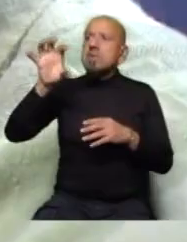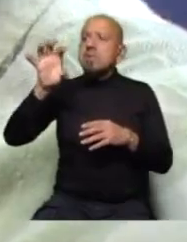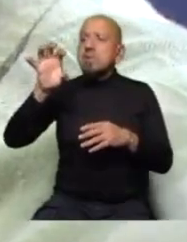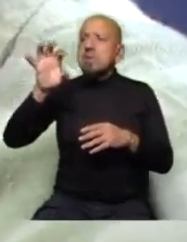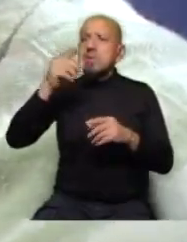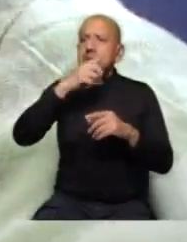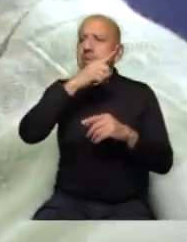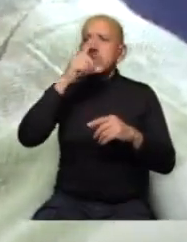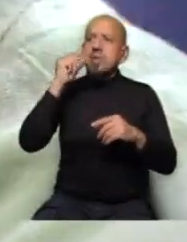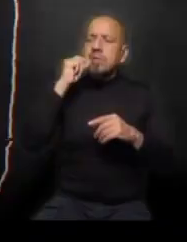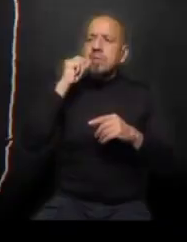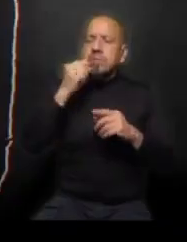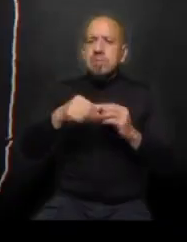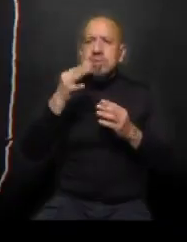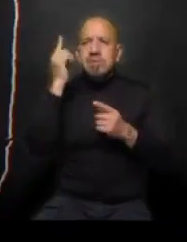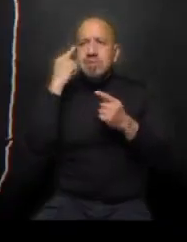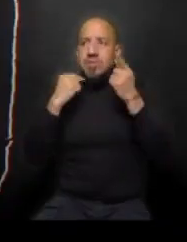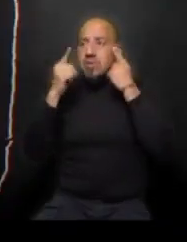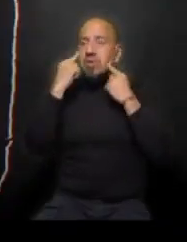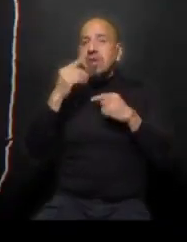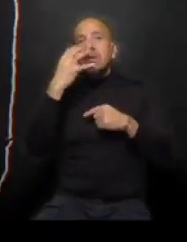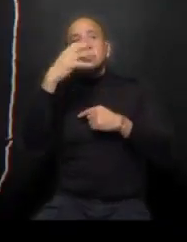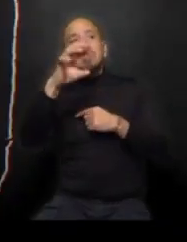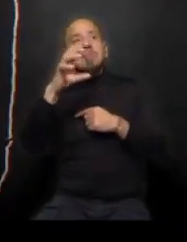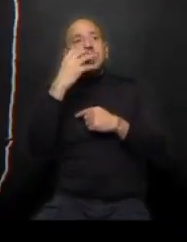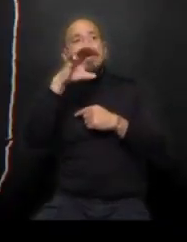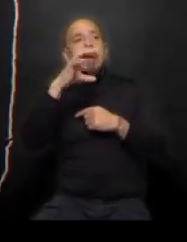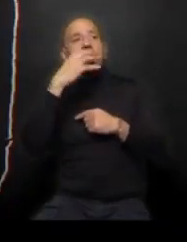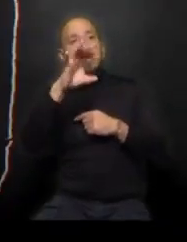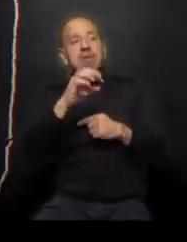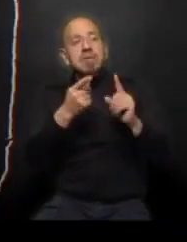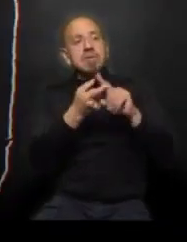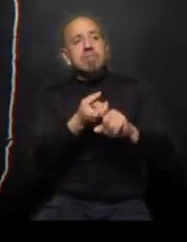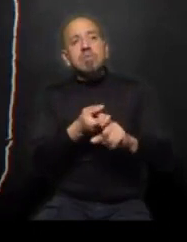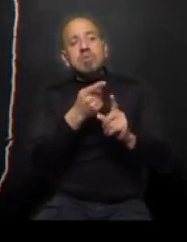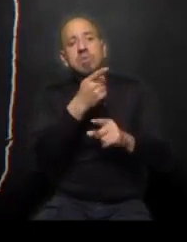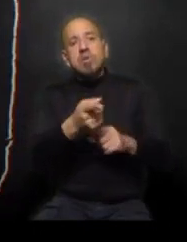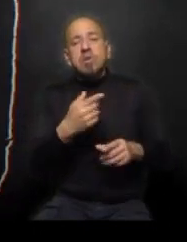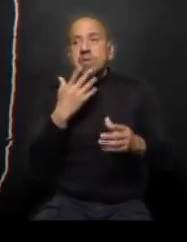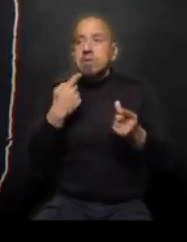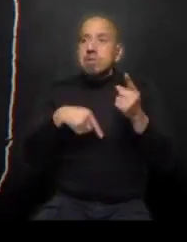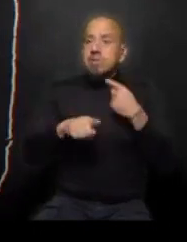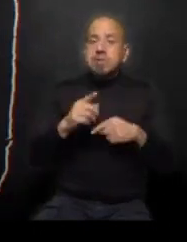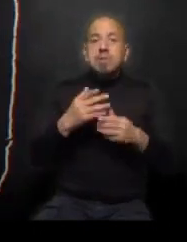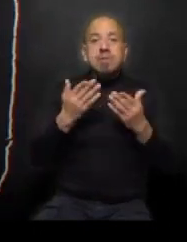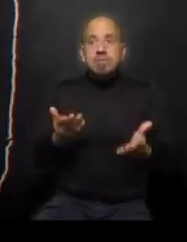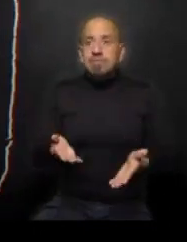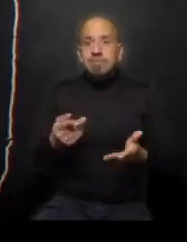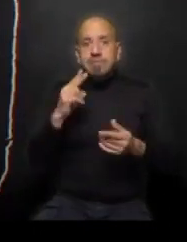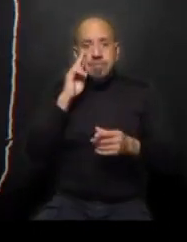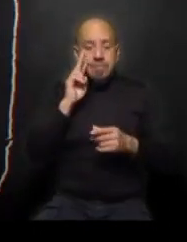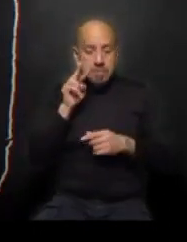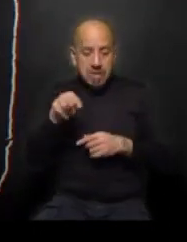labios se perlar de sudor Jordán Jordán clamó rígida de espanto sin dejar de mirar la